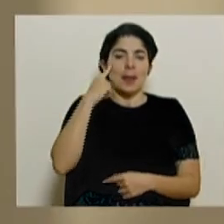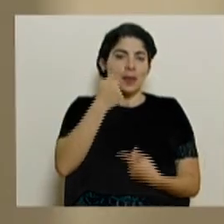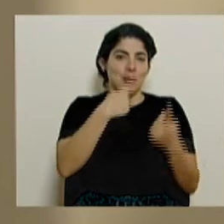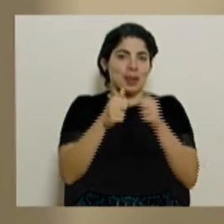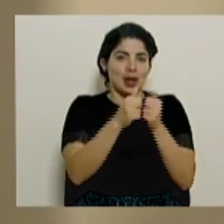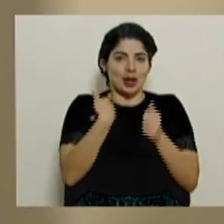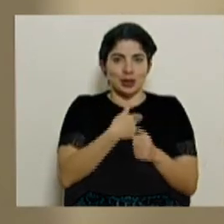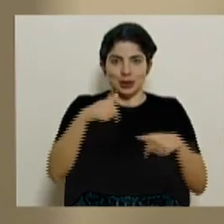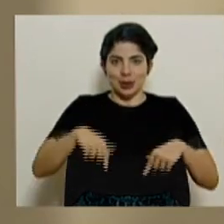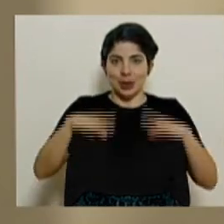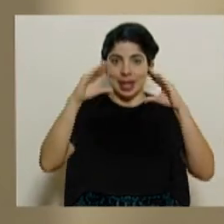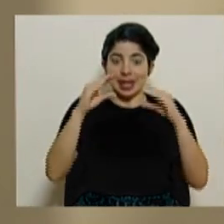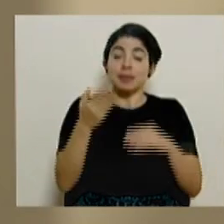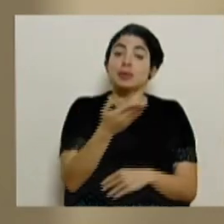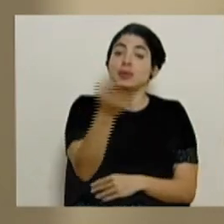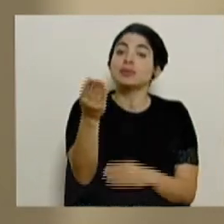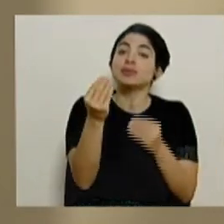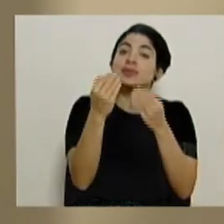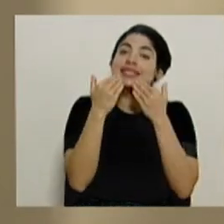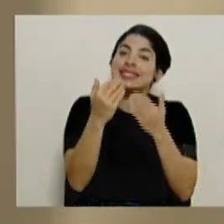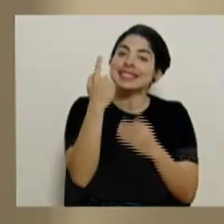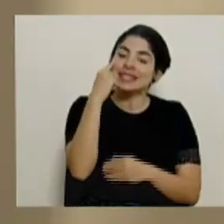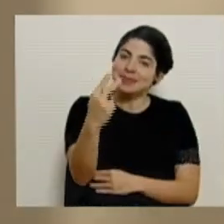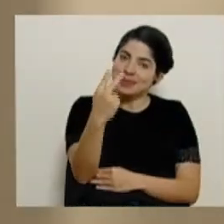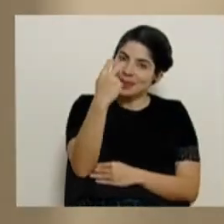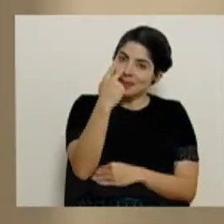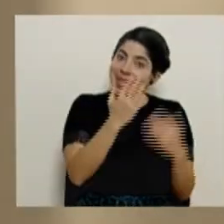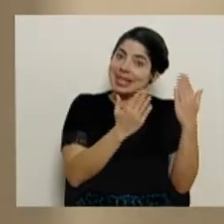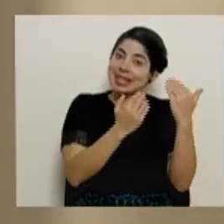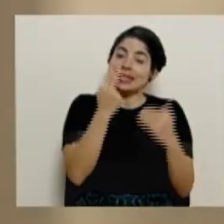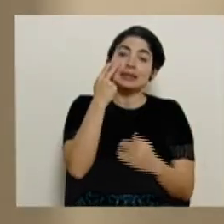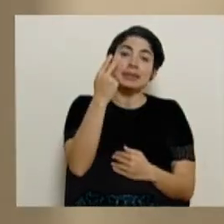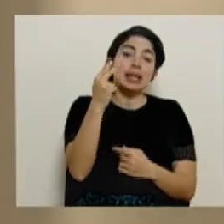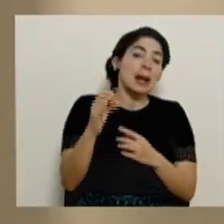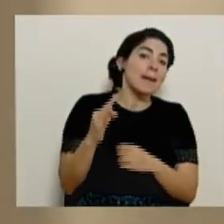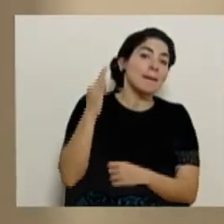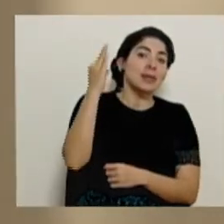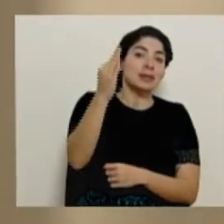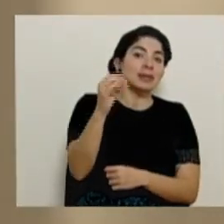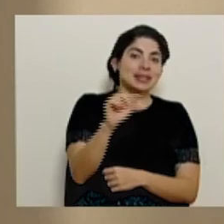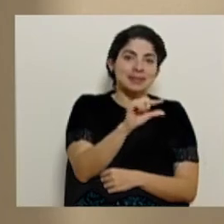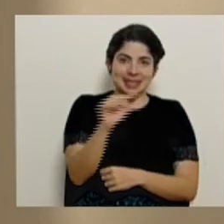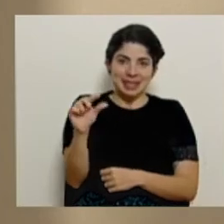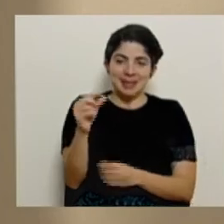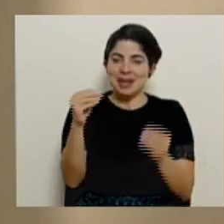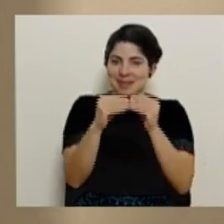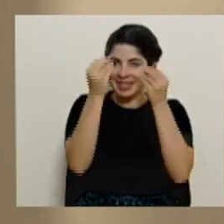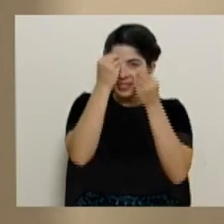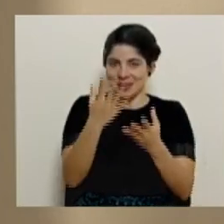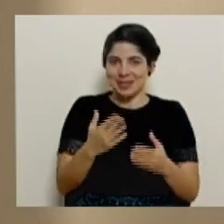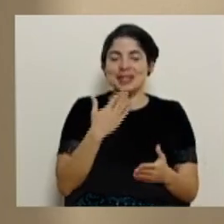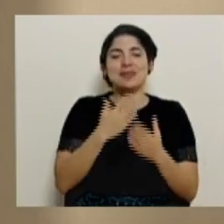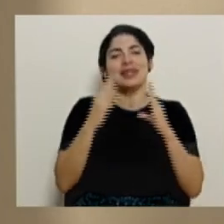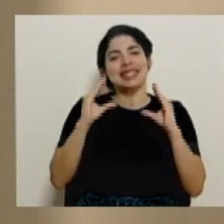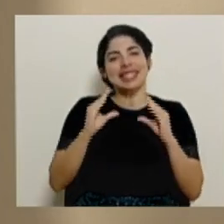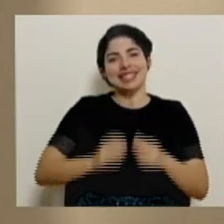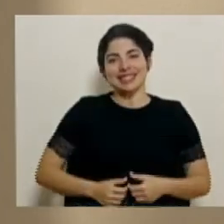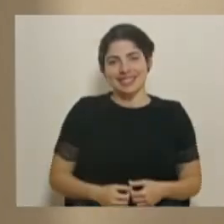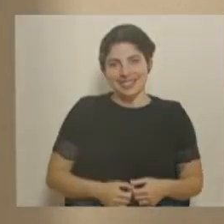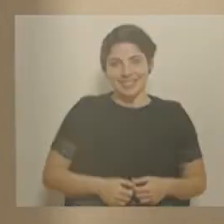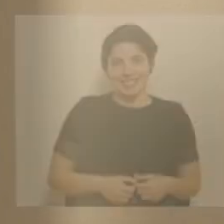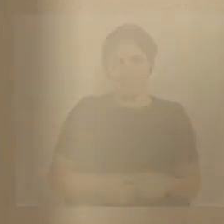acompañarnos esta tarde. A ustedes muchas gracias por su sintonía. Los esperamos la próxima semana con más información. Buenas tardes.